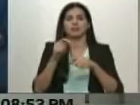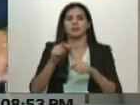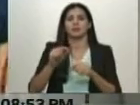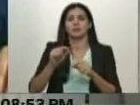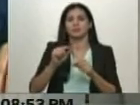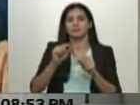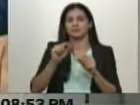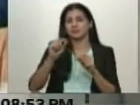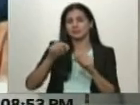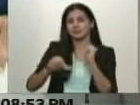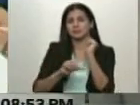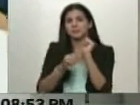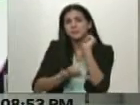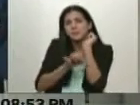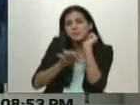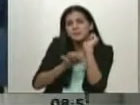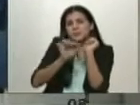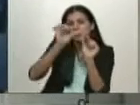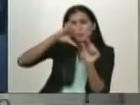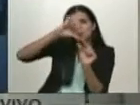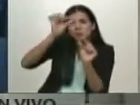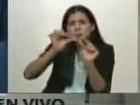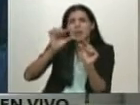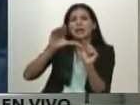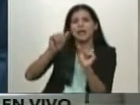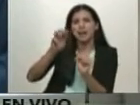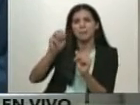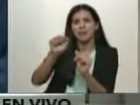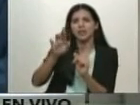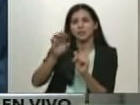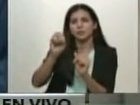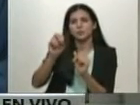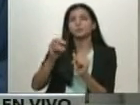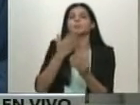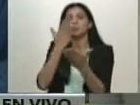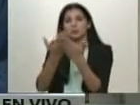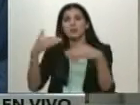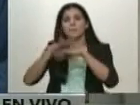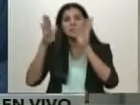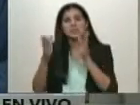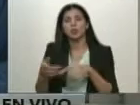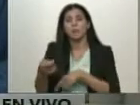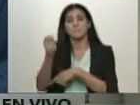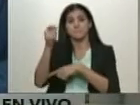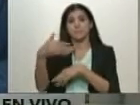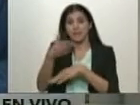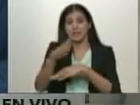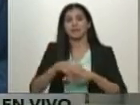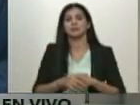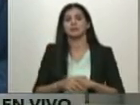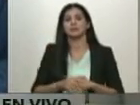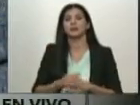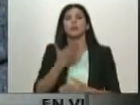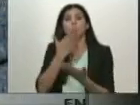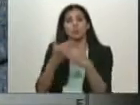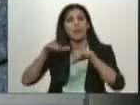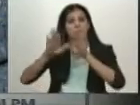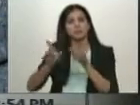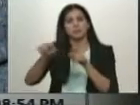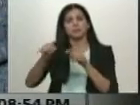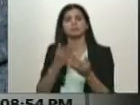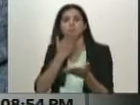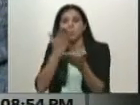ha aprobado una propuesta al ministro de Pesca y a la mesa del motor Pesca y Acuicultura,